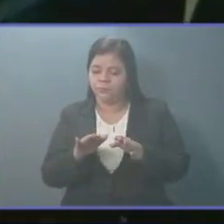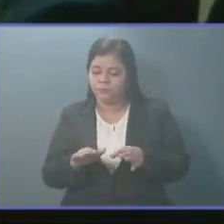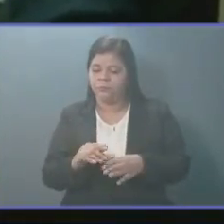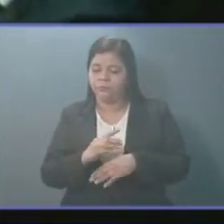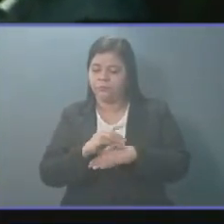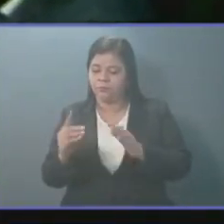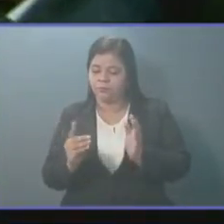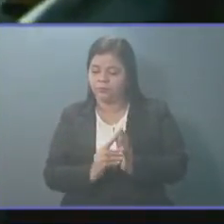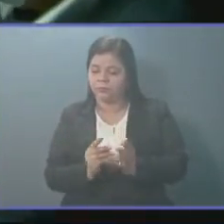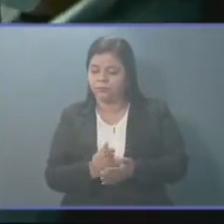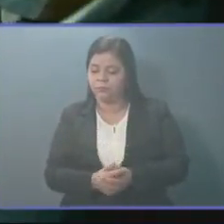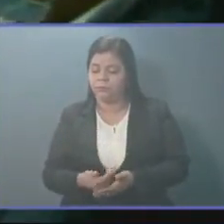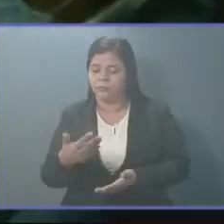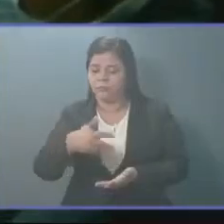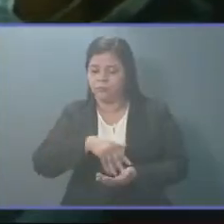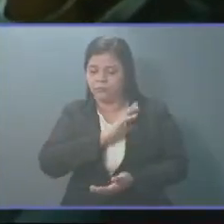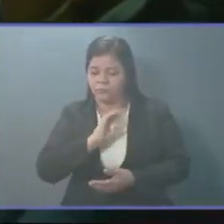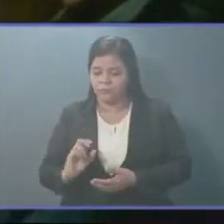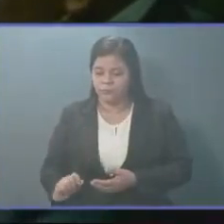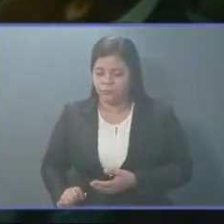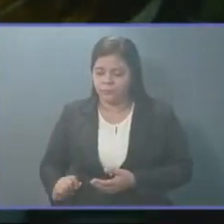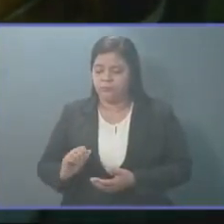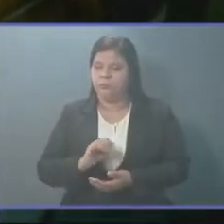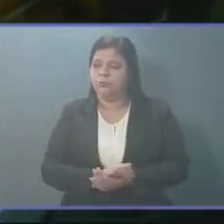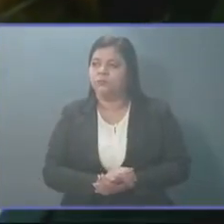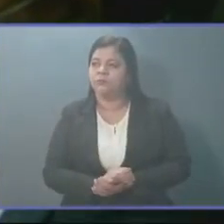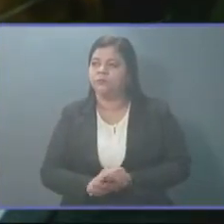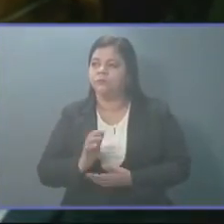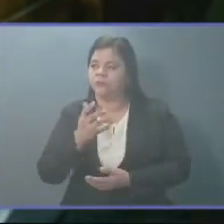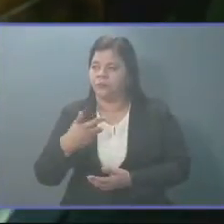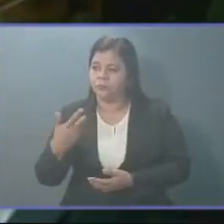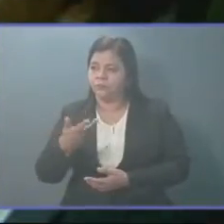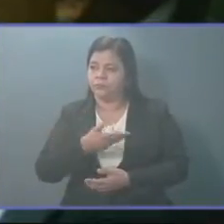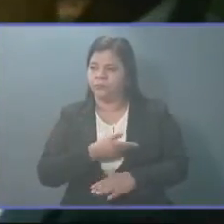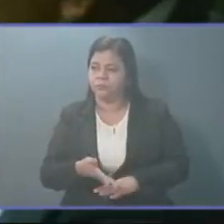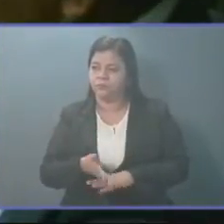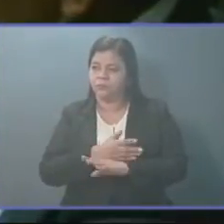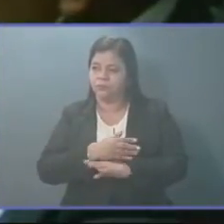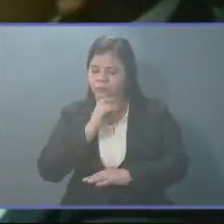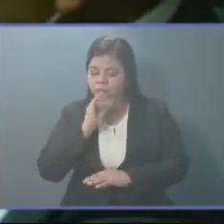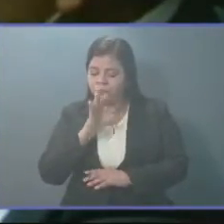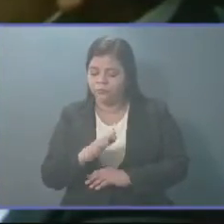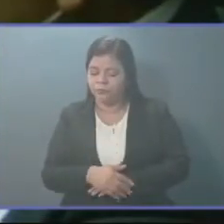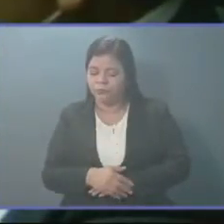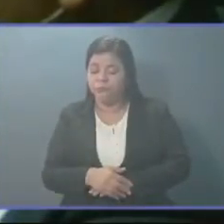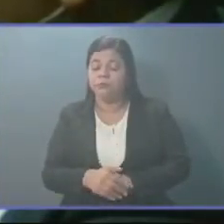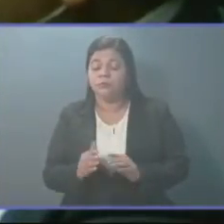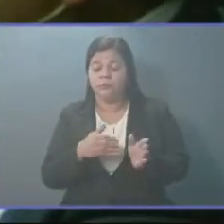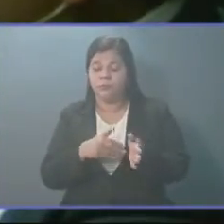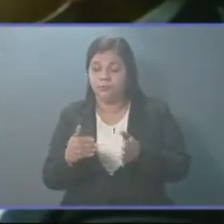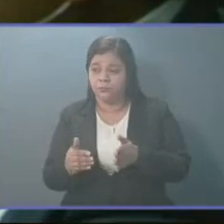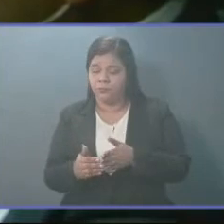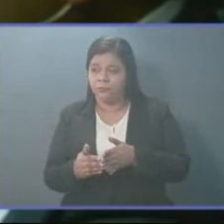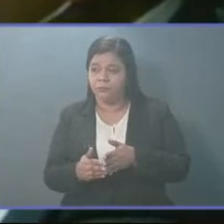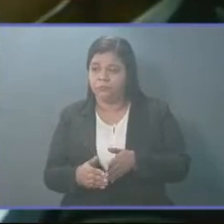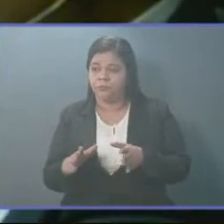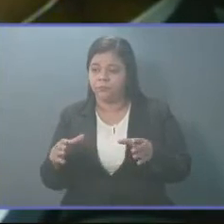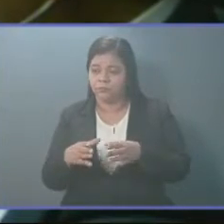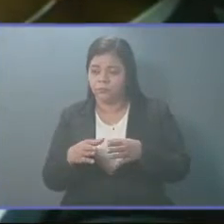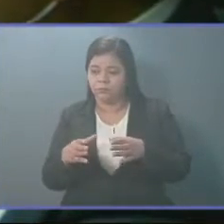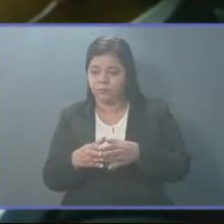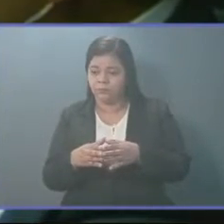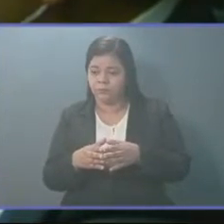colegas diputados, pueblo salvadoreño. Como valorábamos al inicio, antes de comenzar la